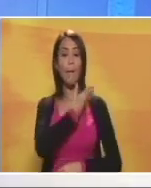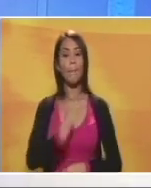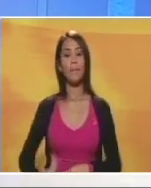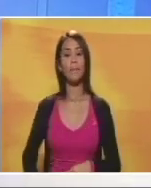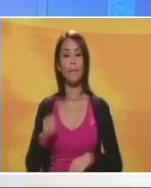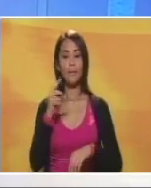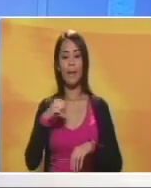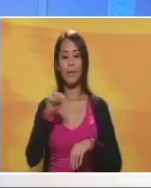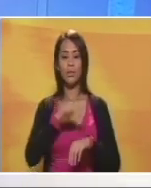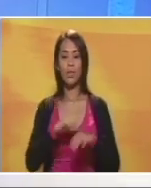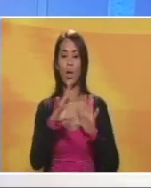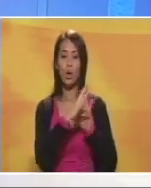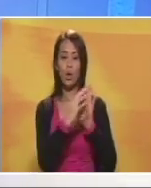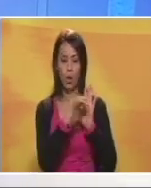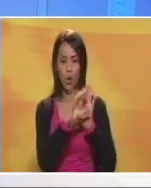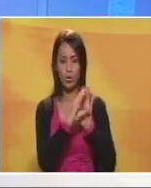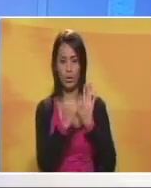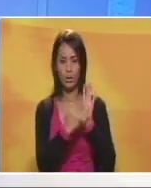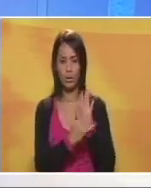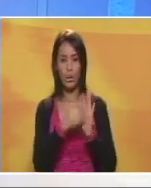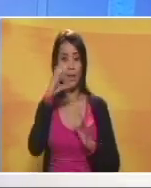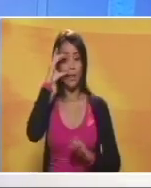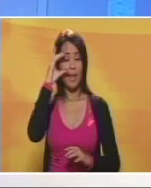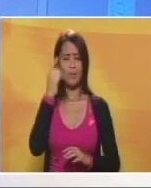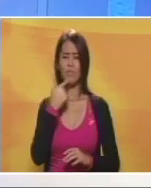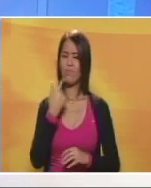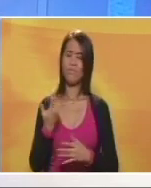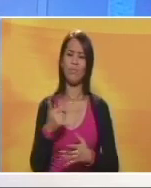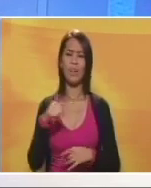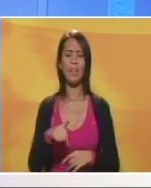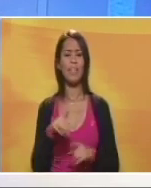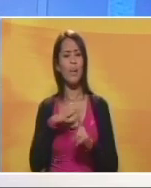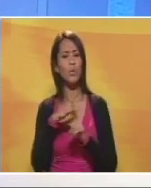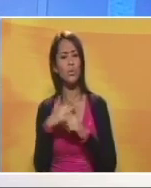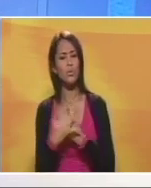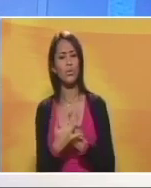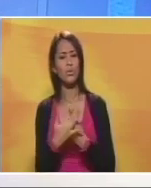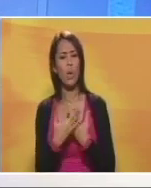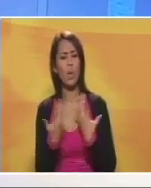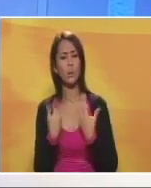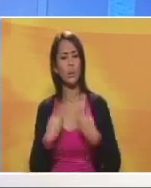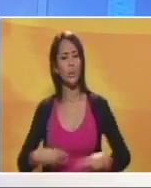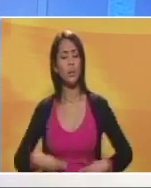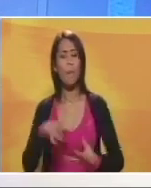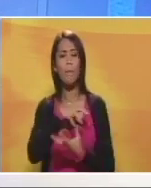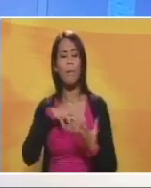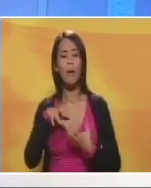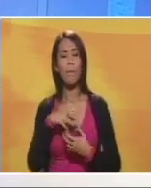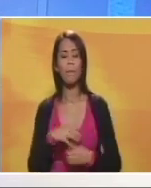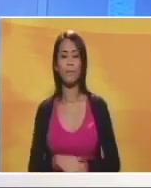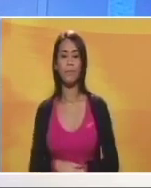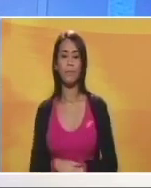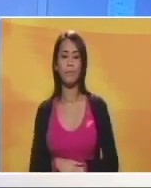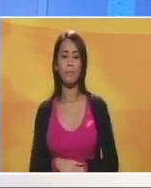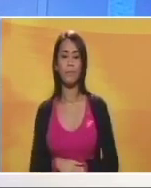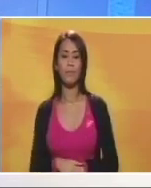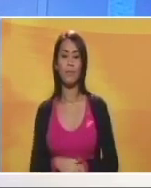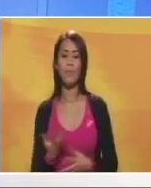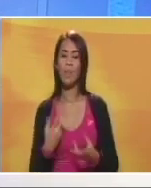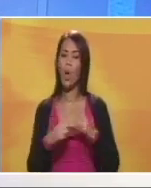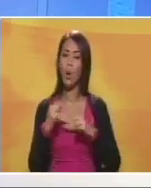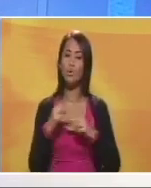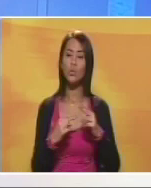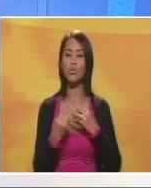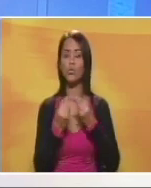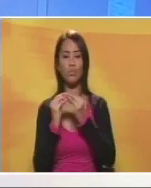de la Asamblea Nacional Constituyente, Elsie Rodríguez, negó que en el país existe una crisis humanitaria y reiteró que esta solo se trata de una